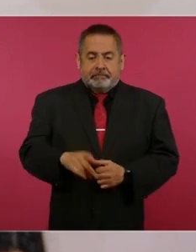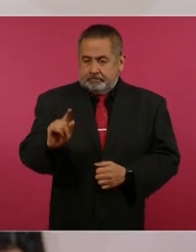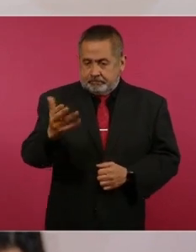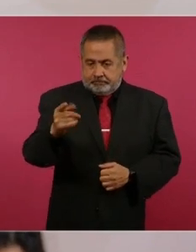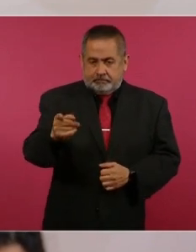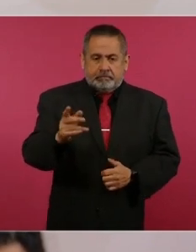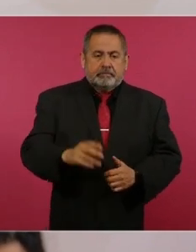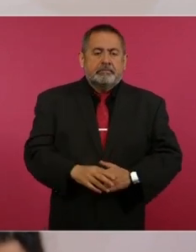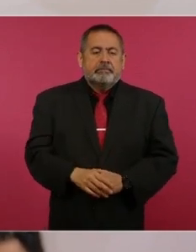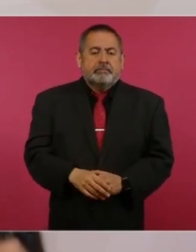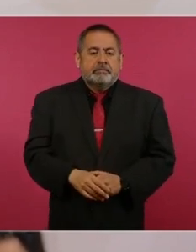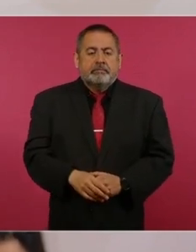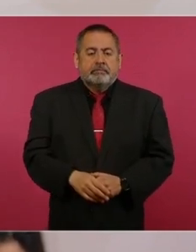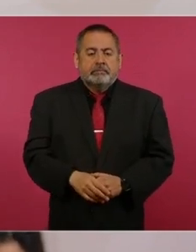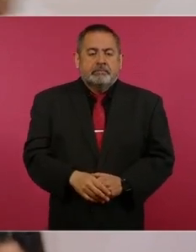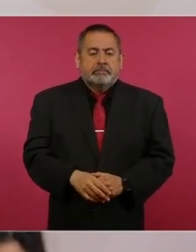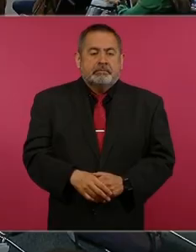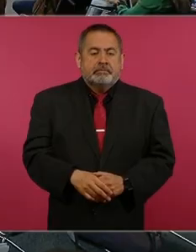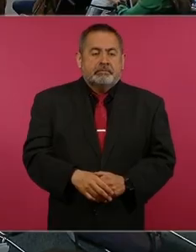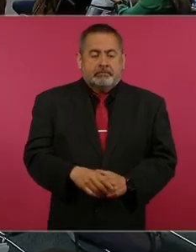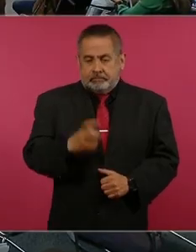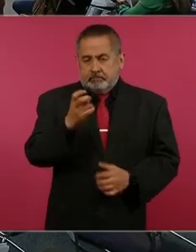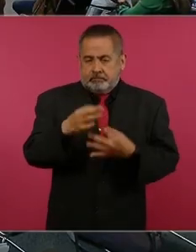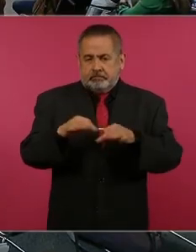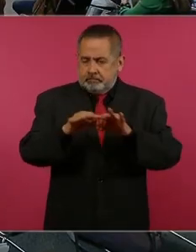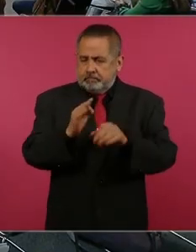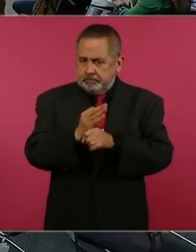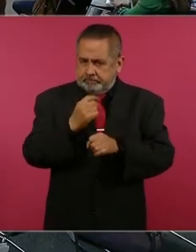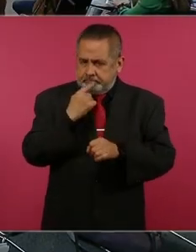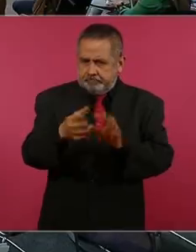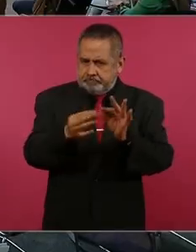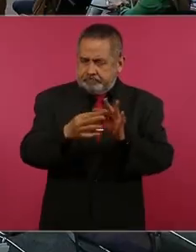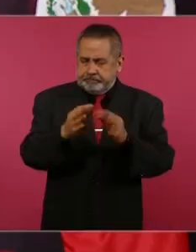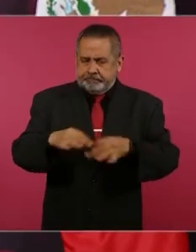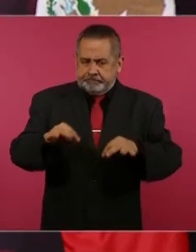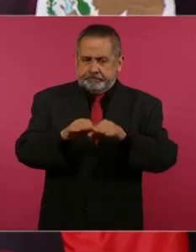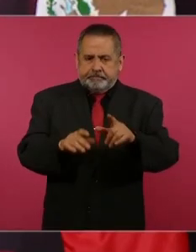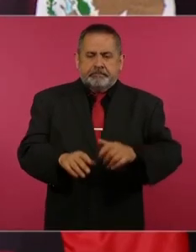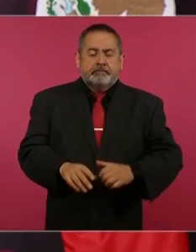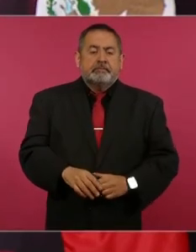Ahora, y porque esto es importante, o sea,